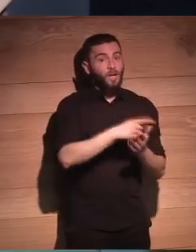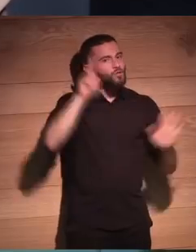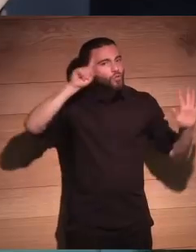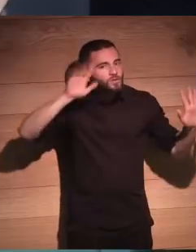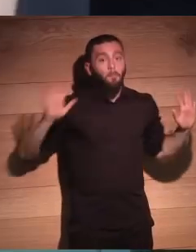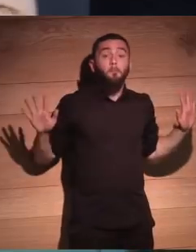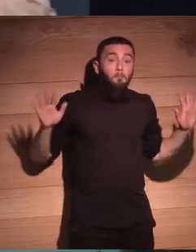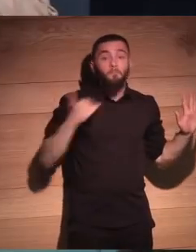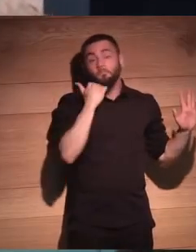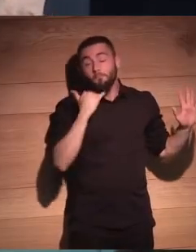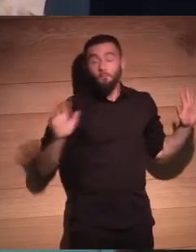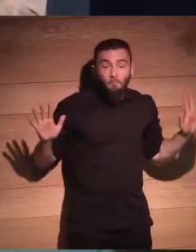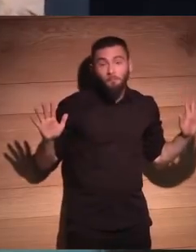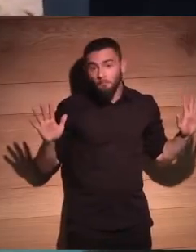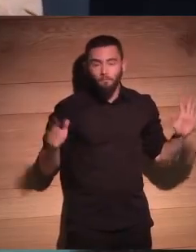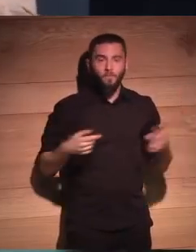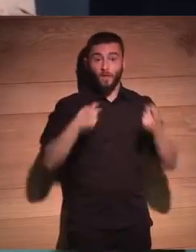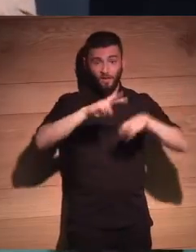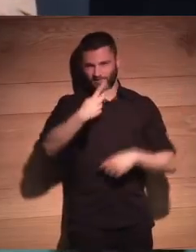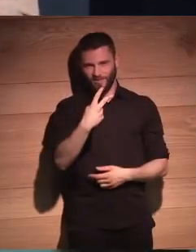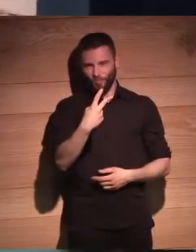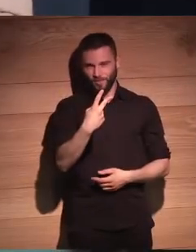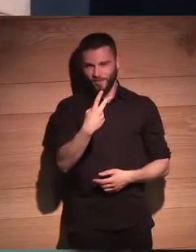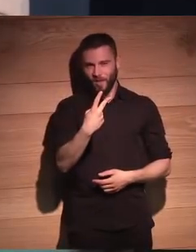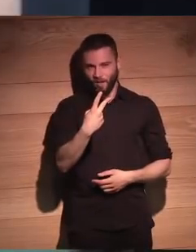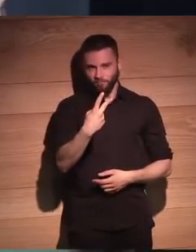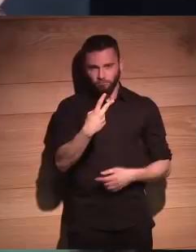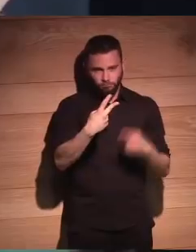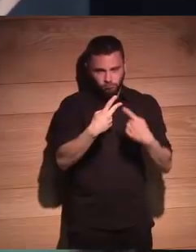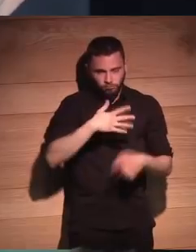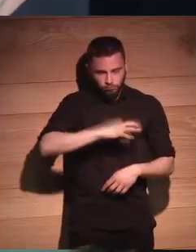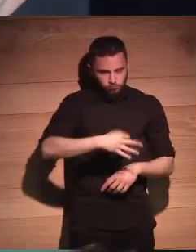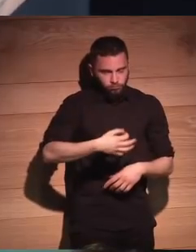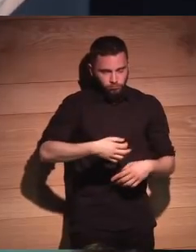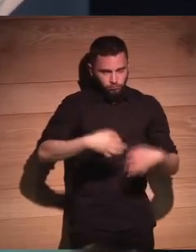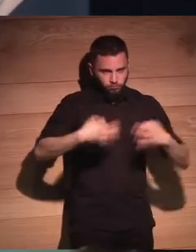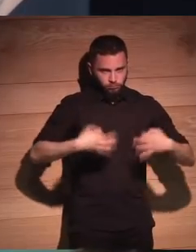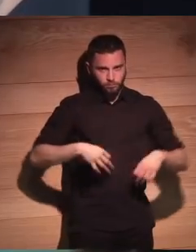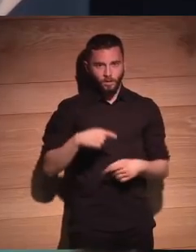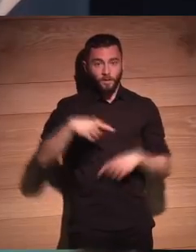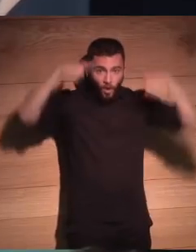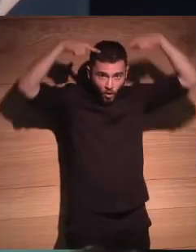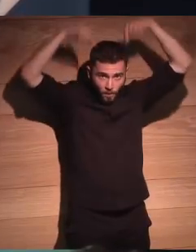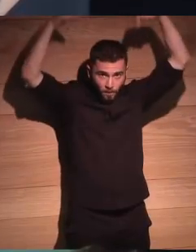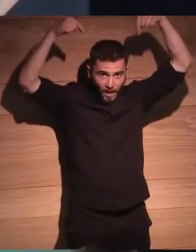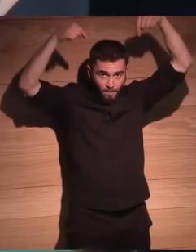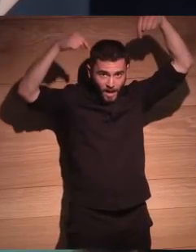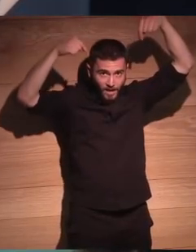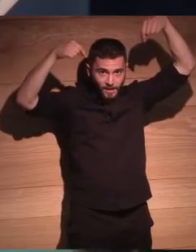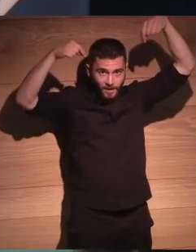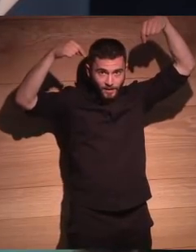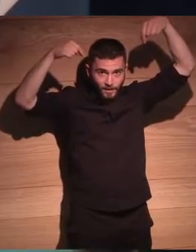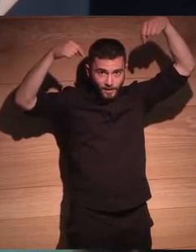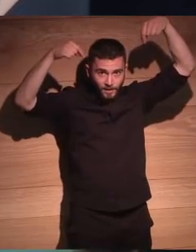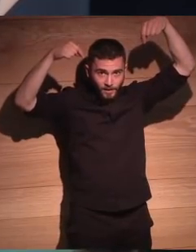menos... Oye, ¿tendrían una segunda cita? Daría para eso. ¿Pero tú qué crees? ¿Que Batman es más de Harry Potter o más de Robin? Yo creo que es más